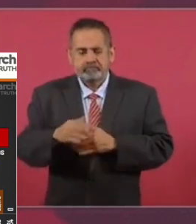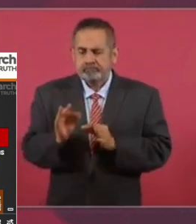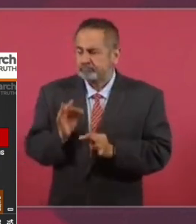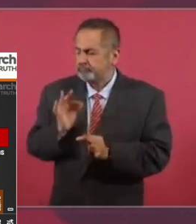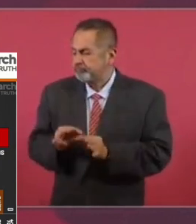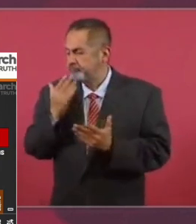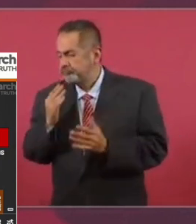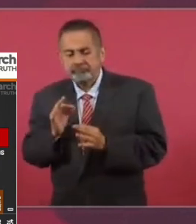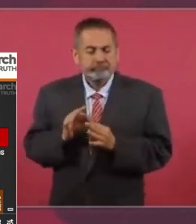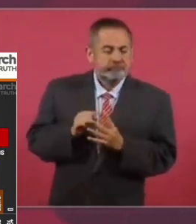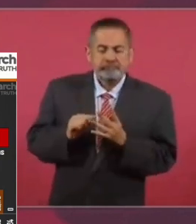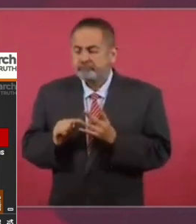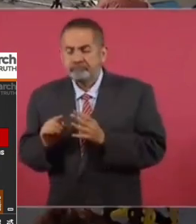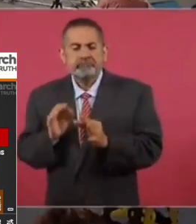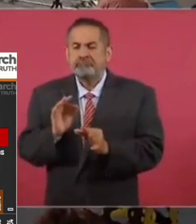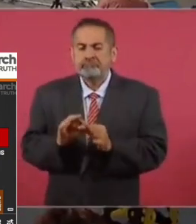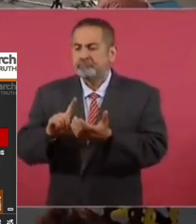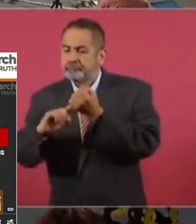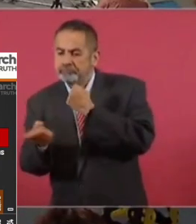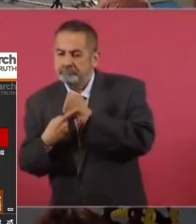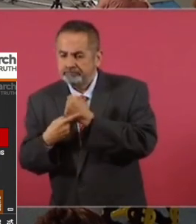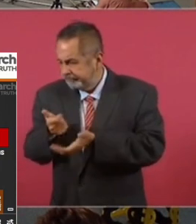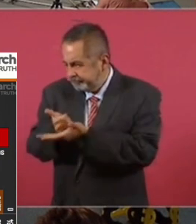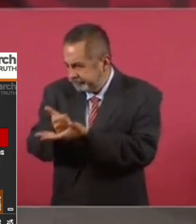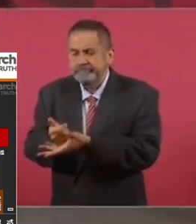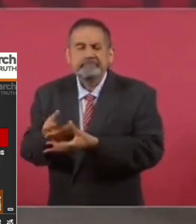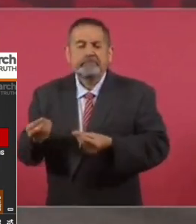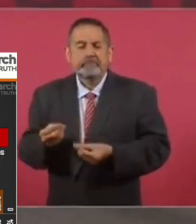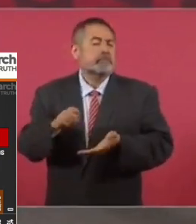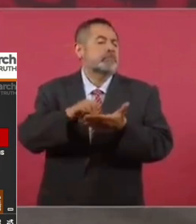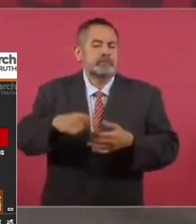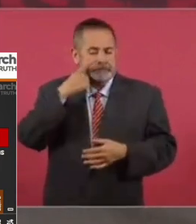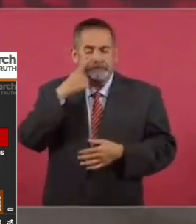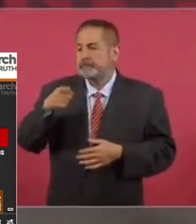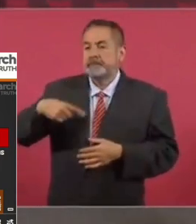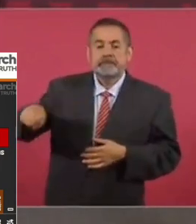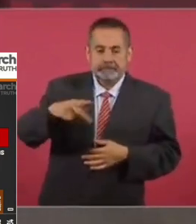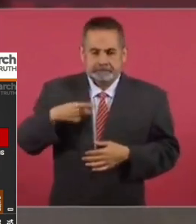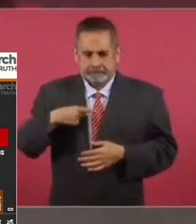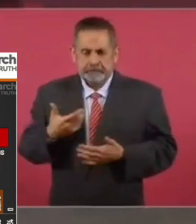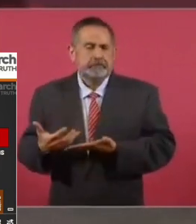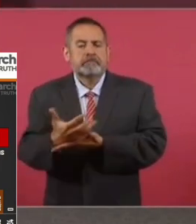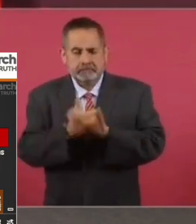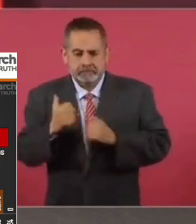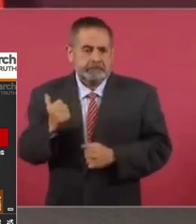correcto, atender las causas. Si la gente tiene ingresos,